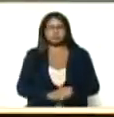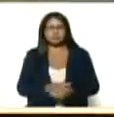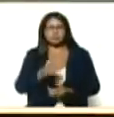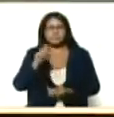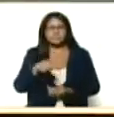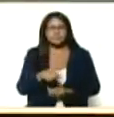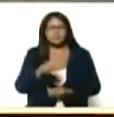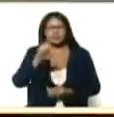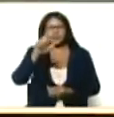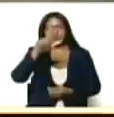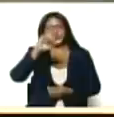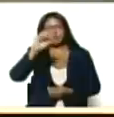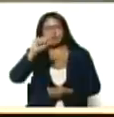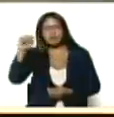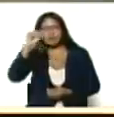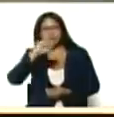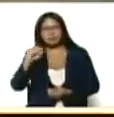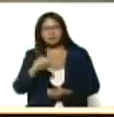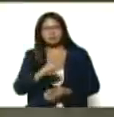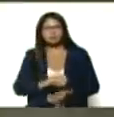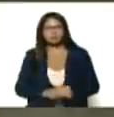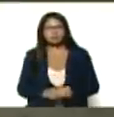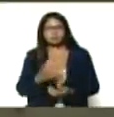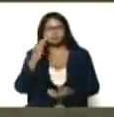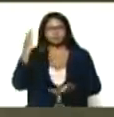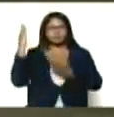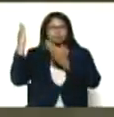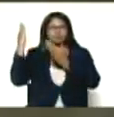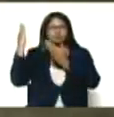Agua Milano.